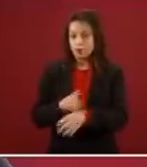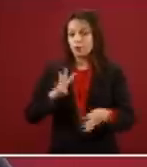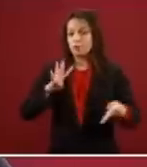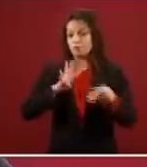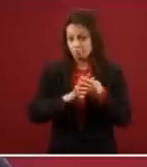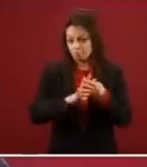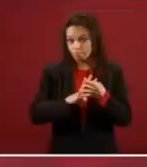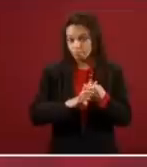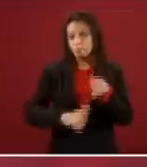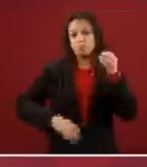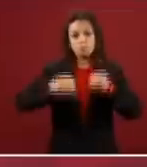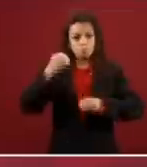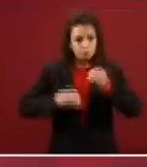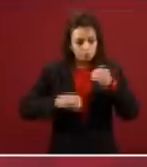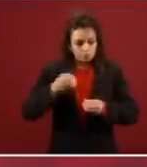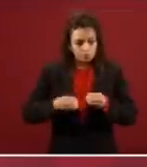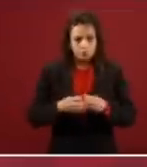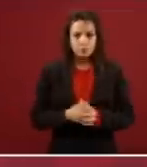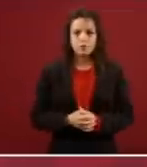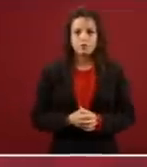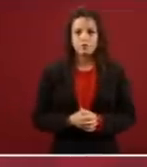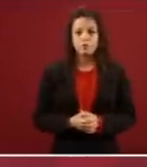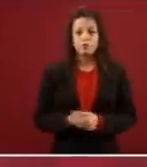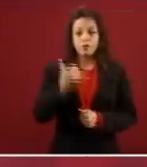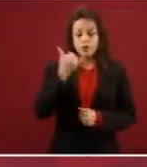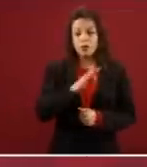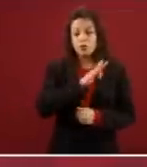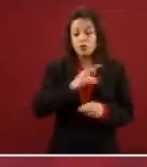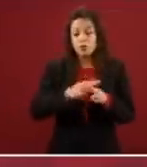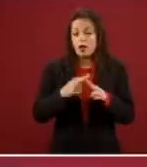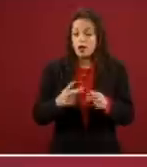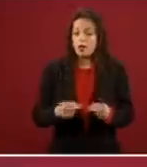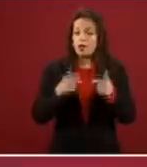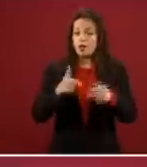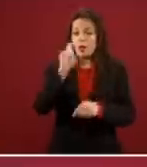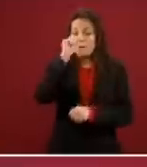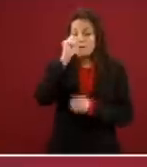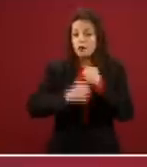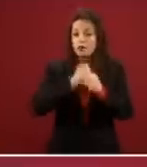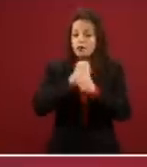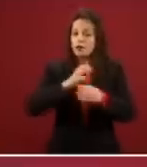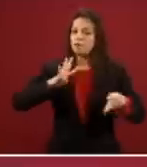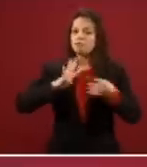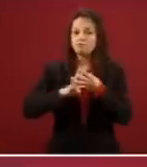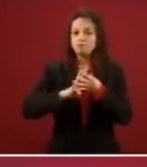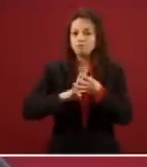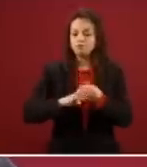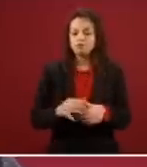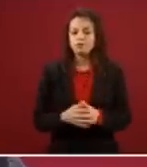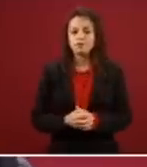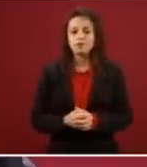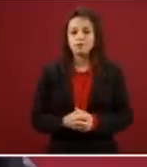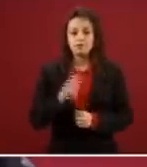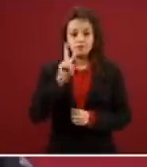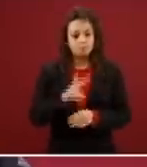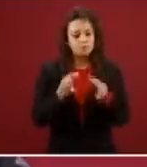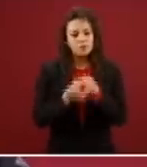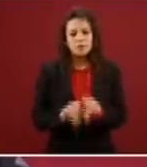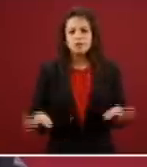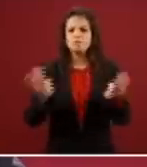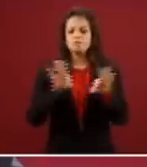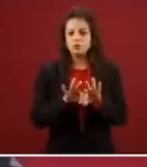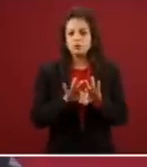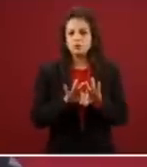sobre todo puede ser condenado hasta 20 años de prisión. Es muy importante que dejen de